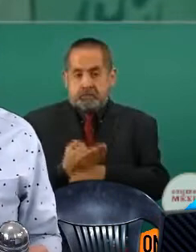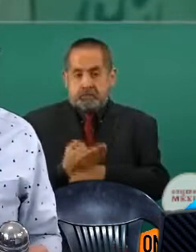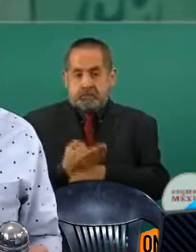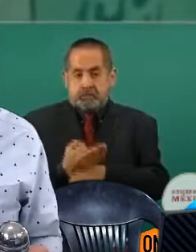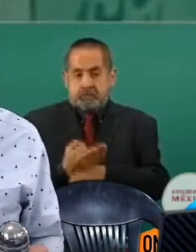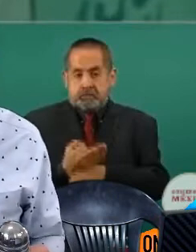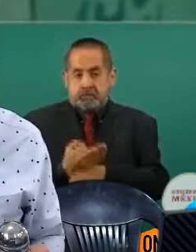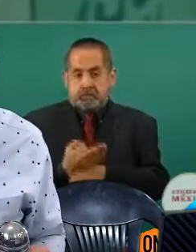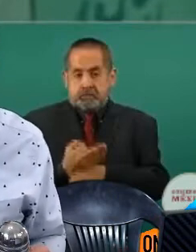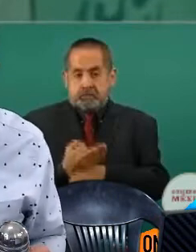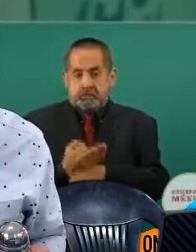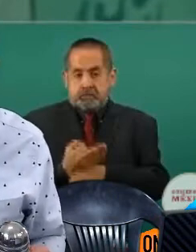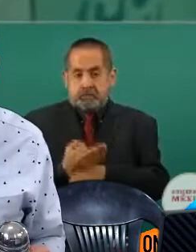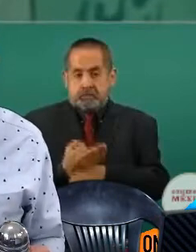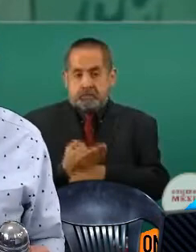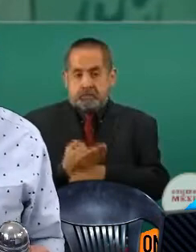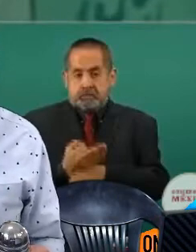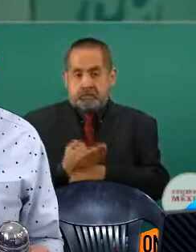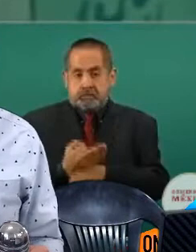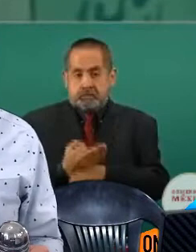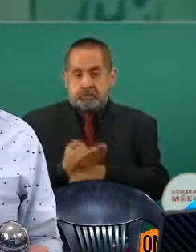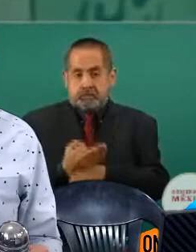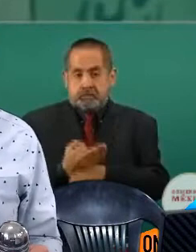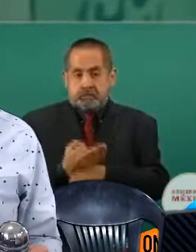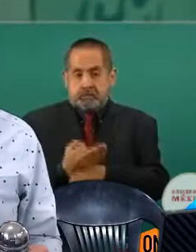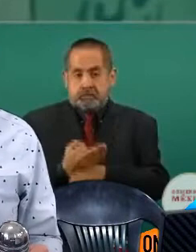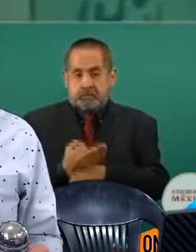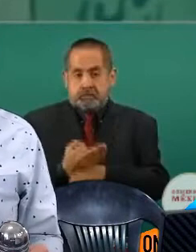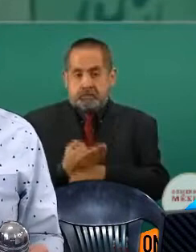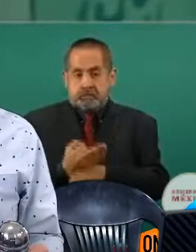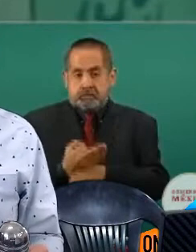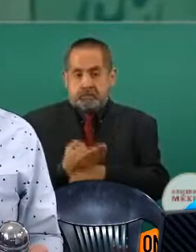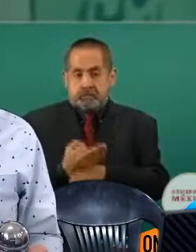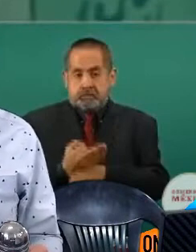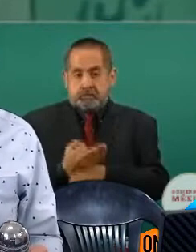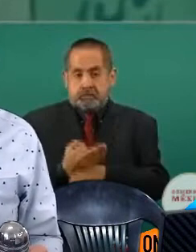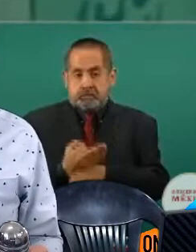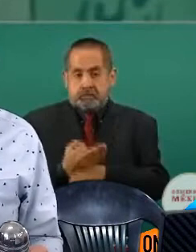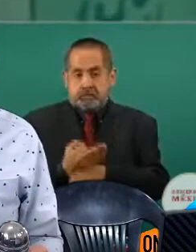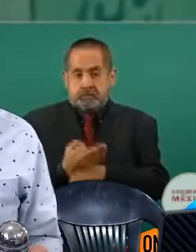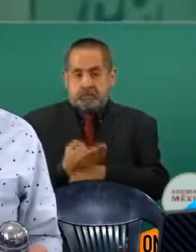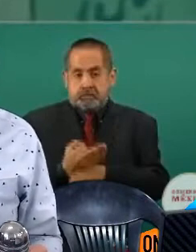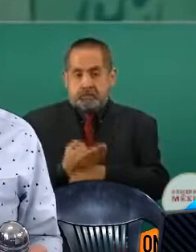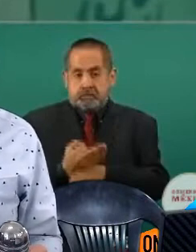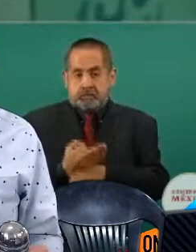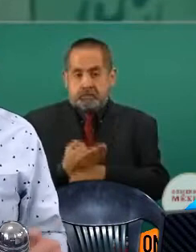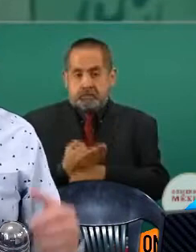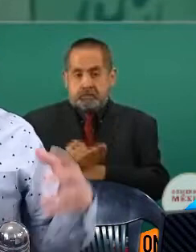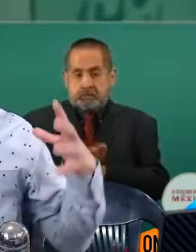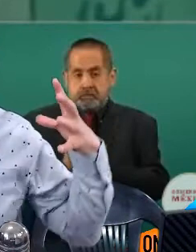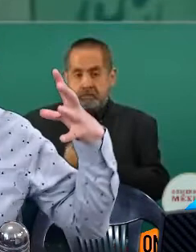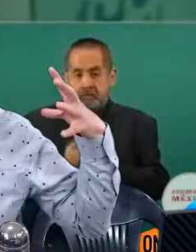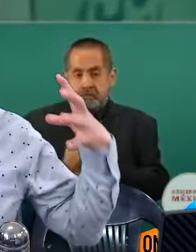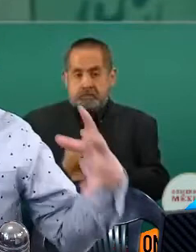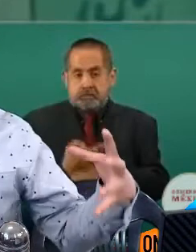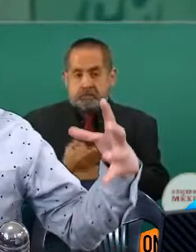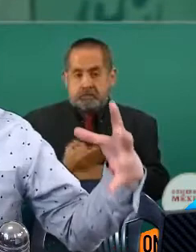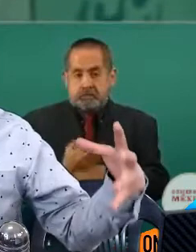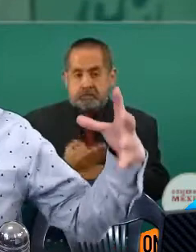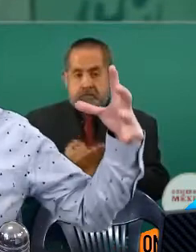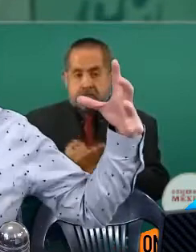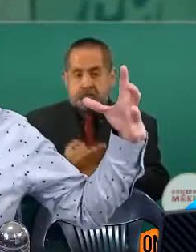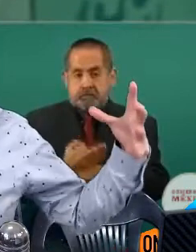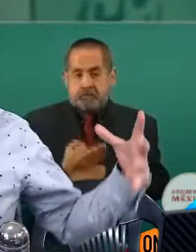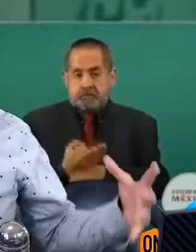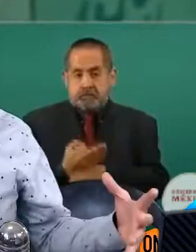ayudar. No les interesa el poder para ayudar, amigos. Les interesa el poder para